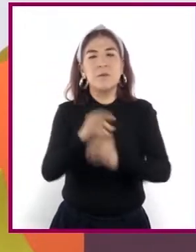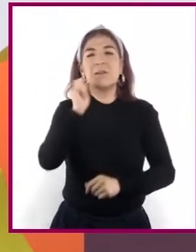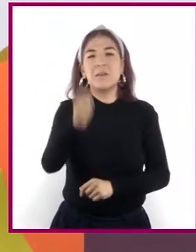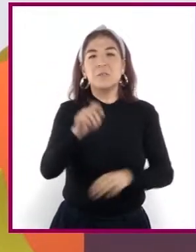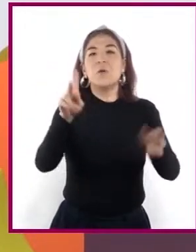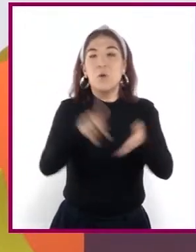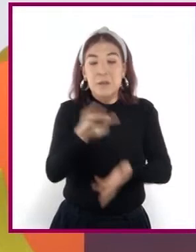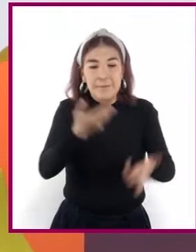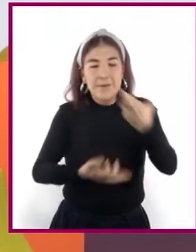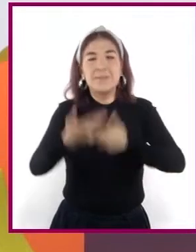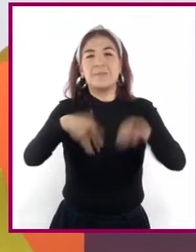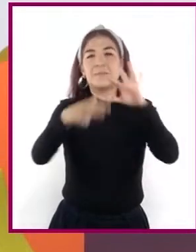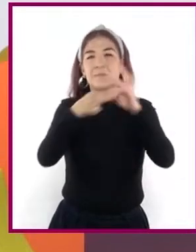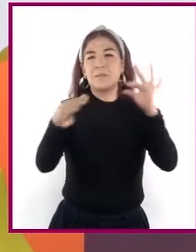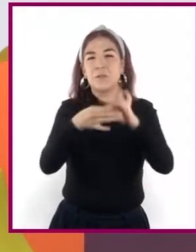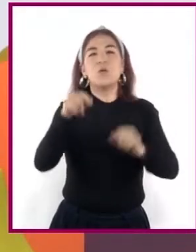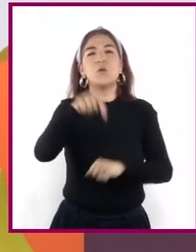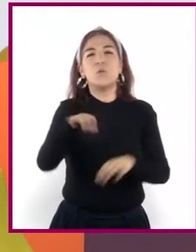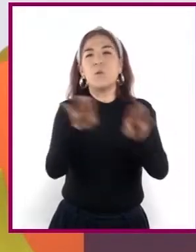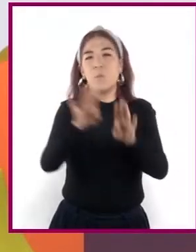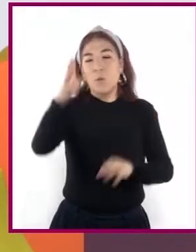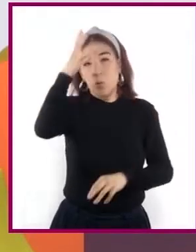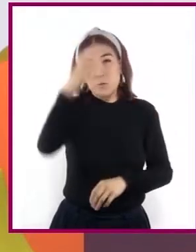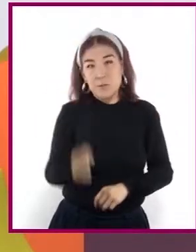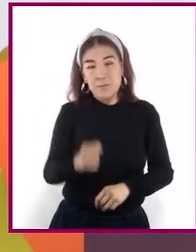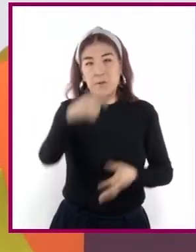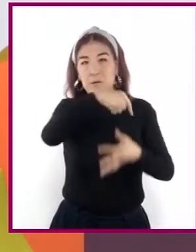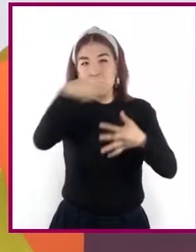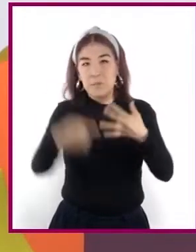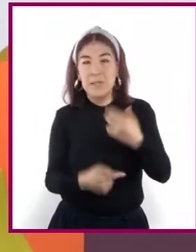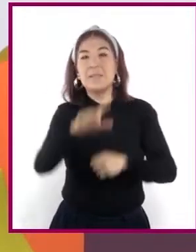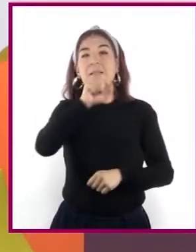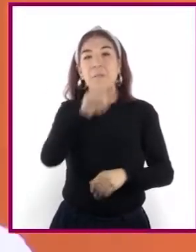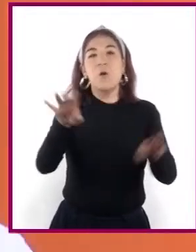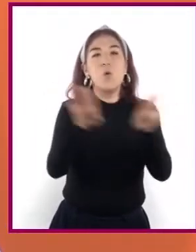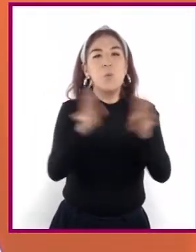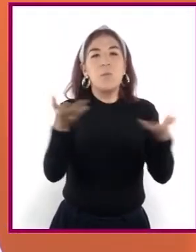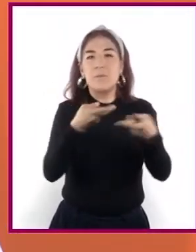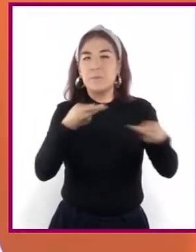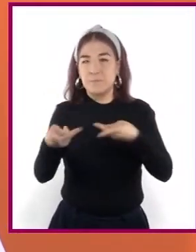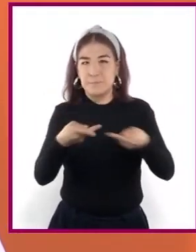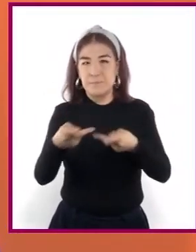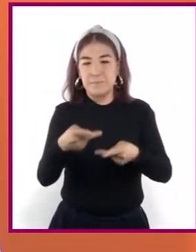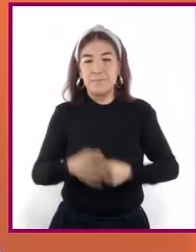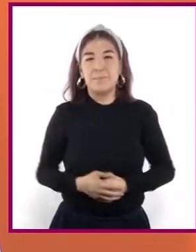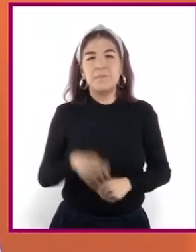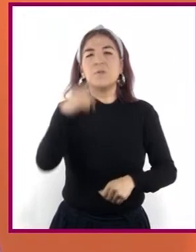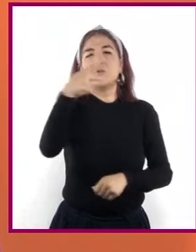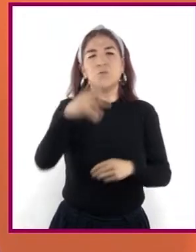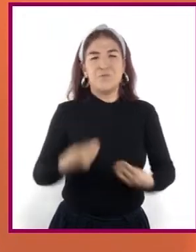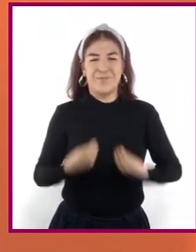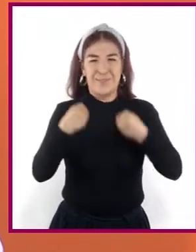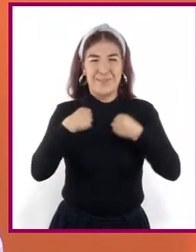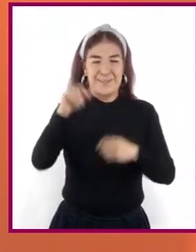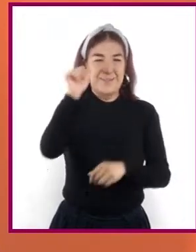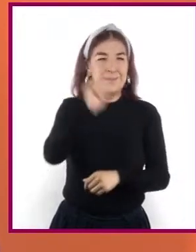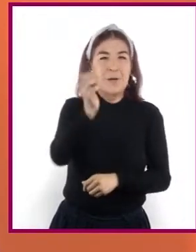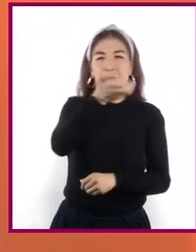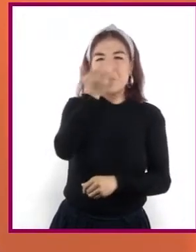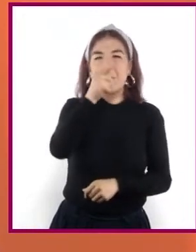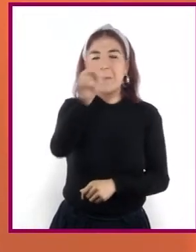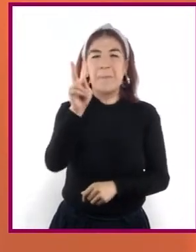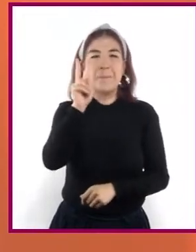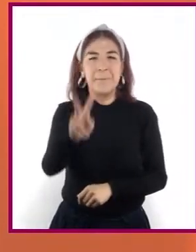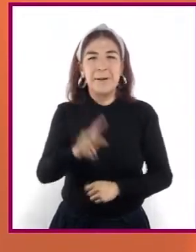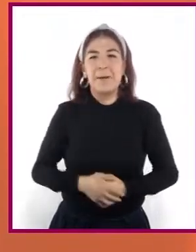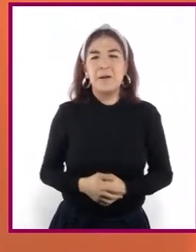una remembranza de sus aspectos conceptuales y procedimentales. En su vida diaria, ¿han escuchado la